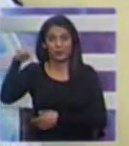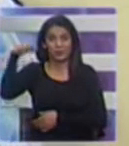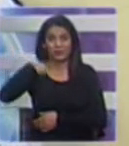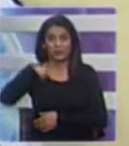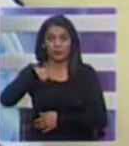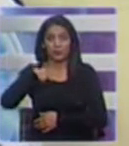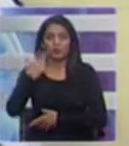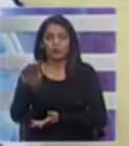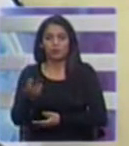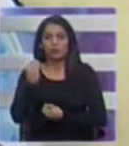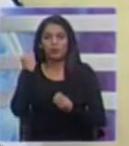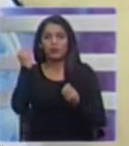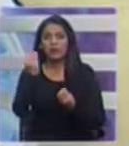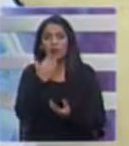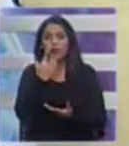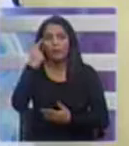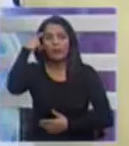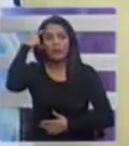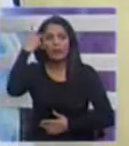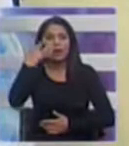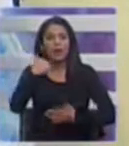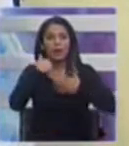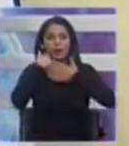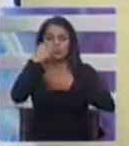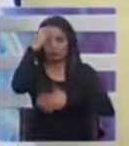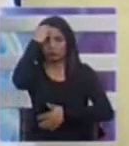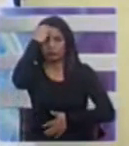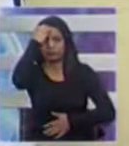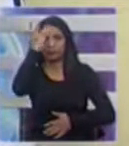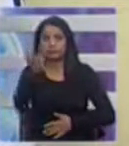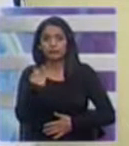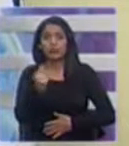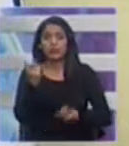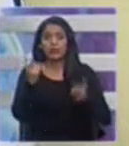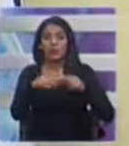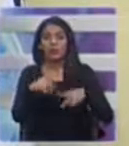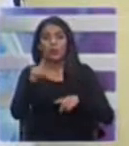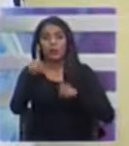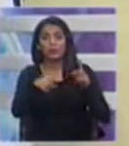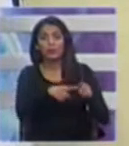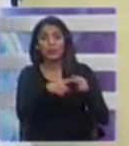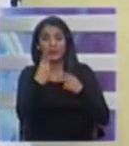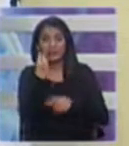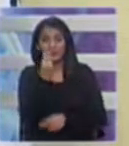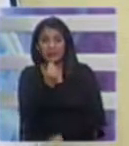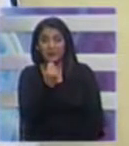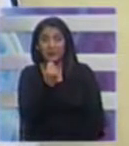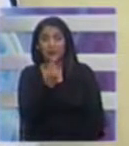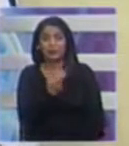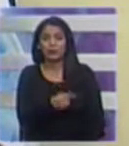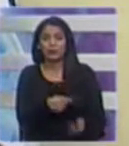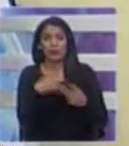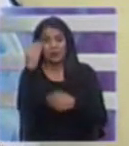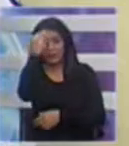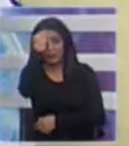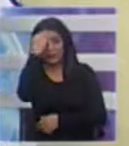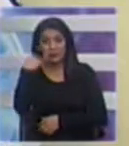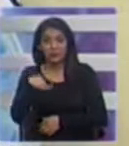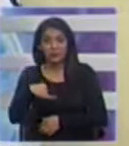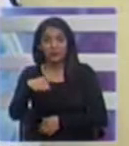asamblea independiente distinta al binomio presidencial. Y es por eso que tomamos esa decisión. Una palabra sencilla para decirte,